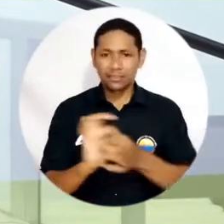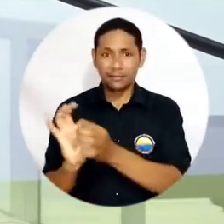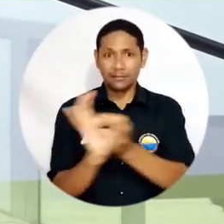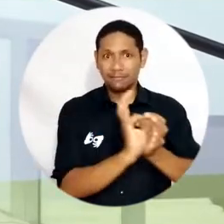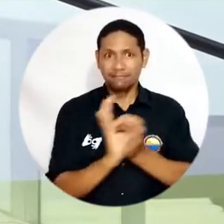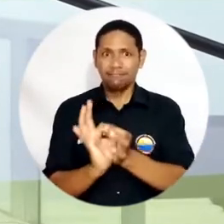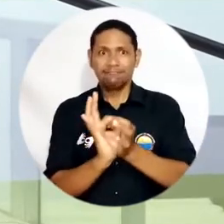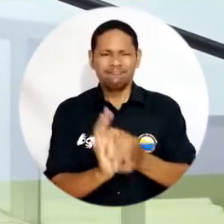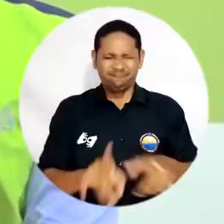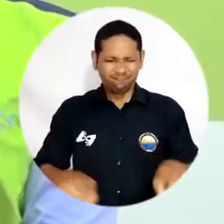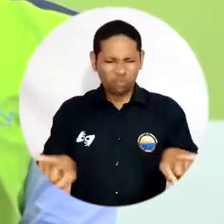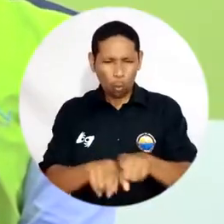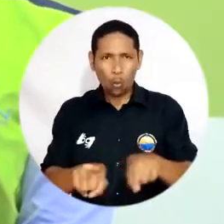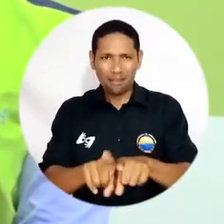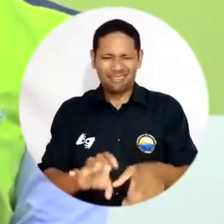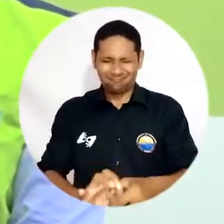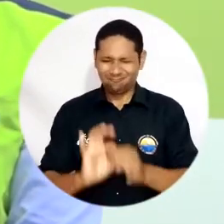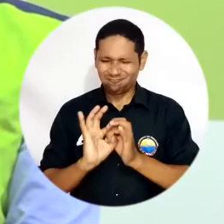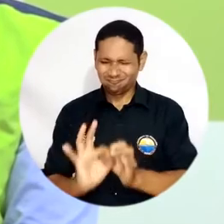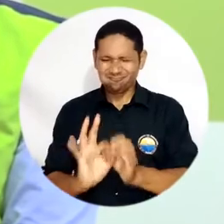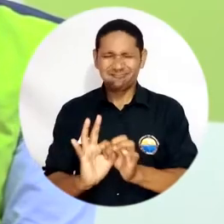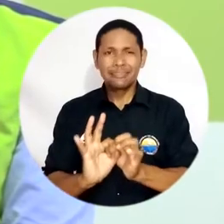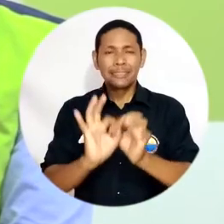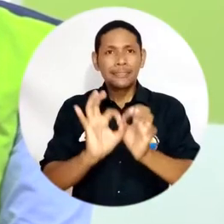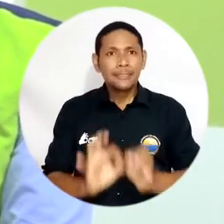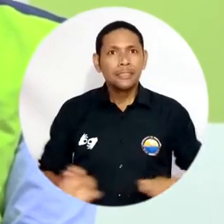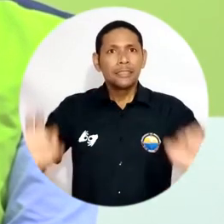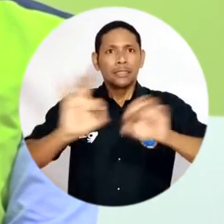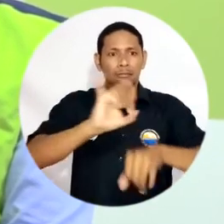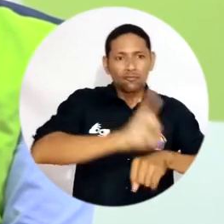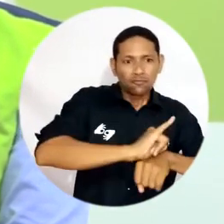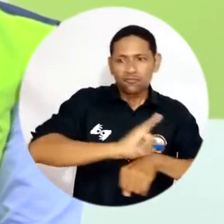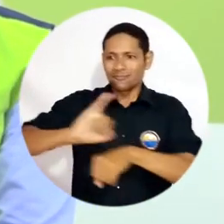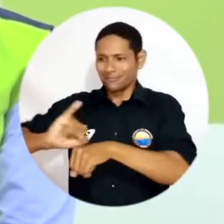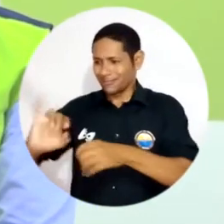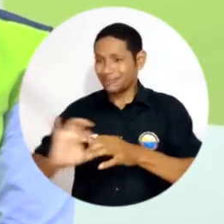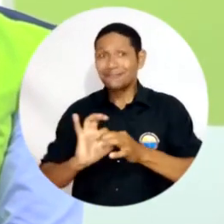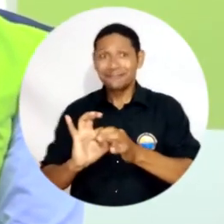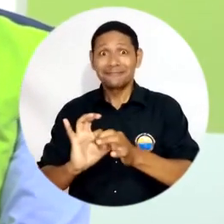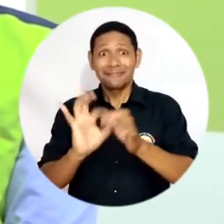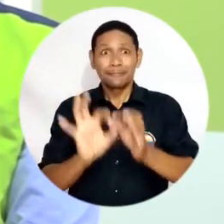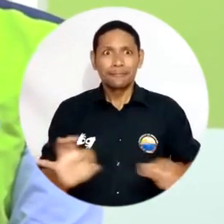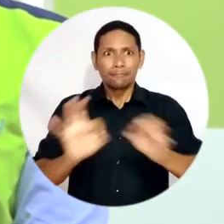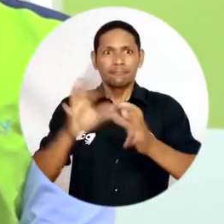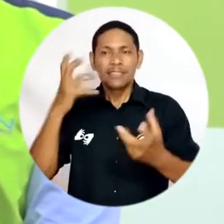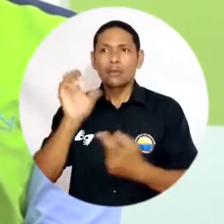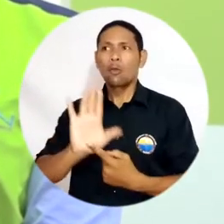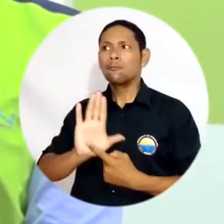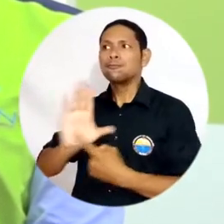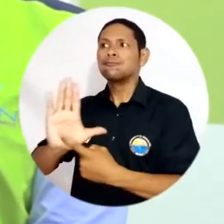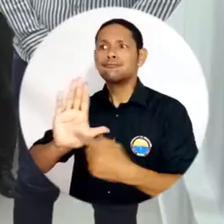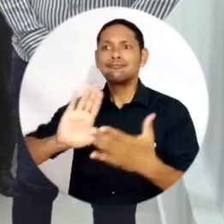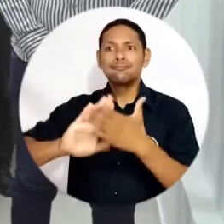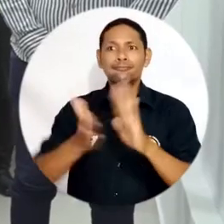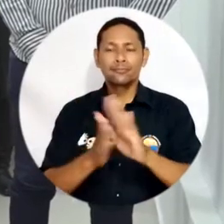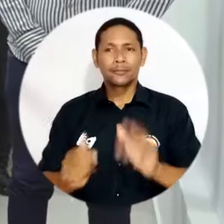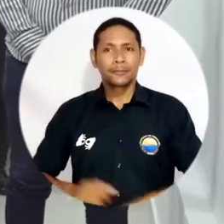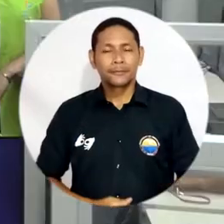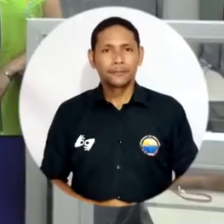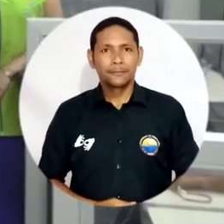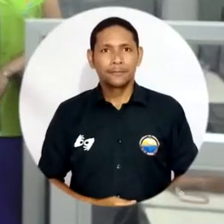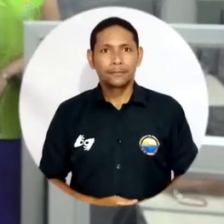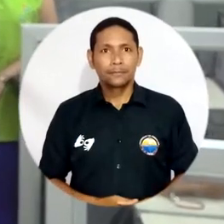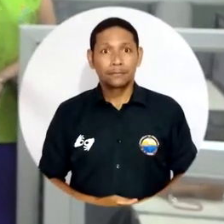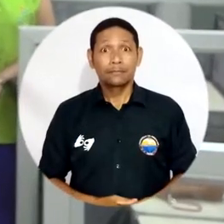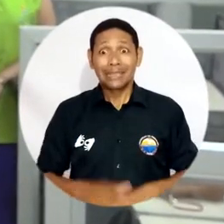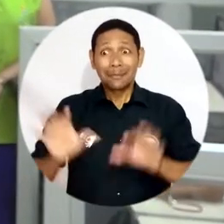este lazo de hermandad, diría yo, o de interinstitucionalidad que queremos dar hacia la comunidad. Cabe